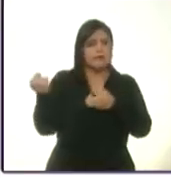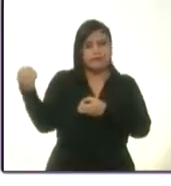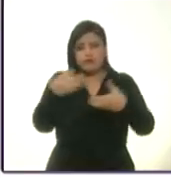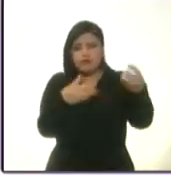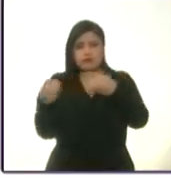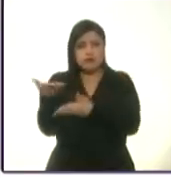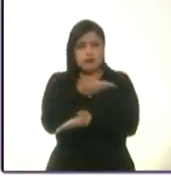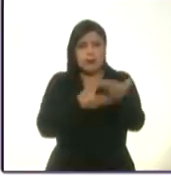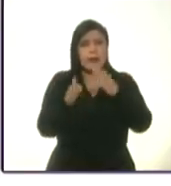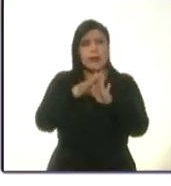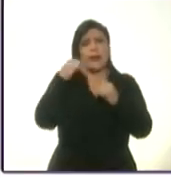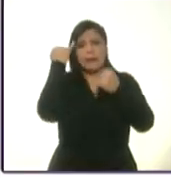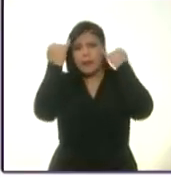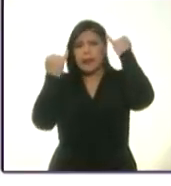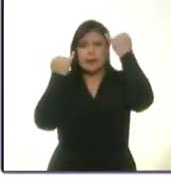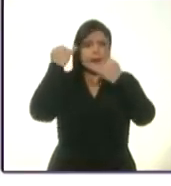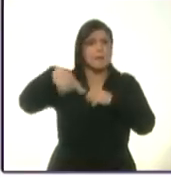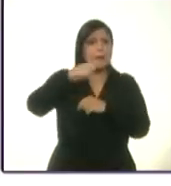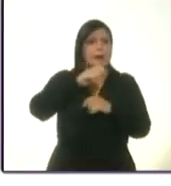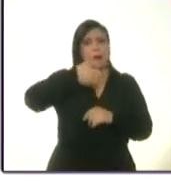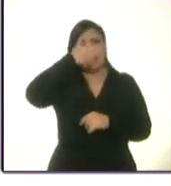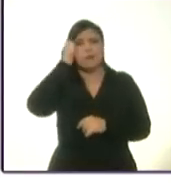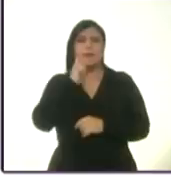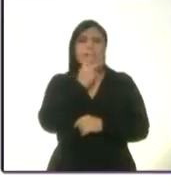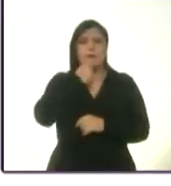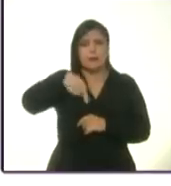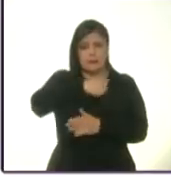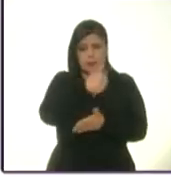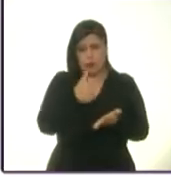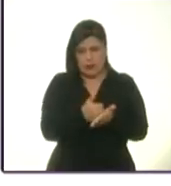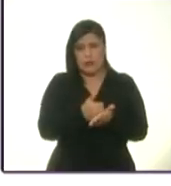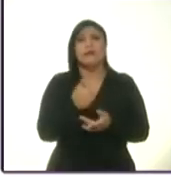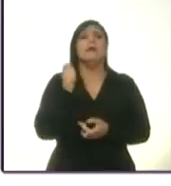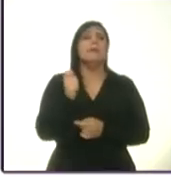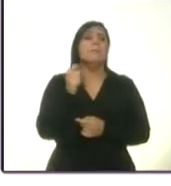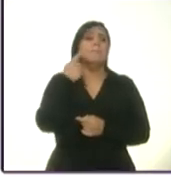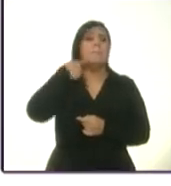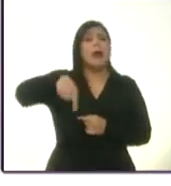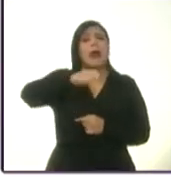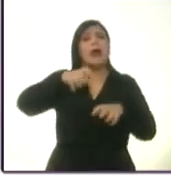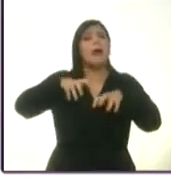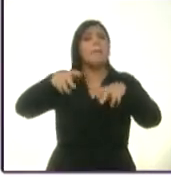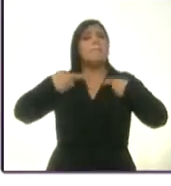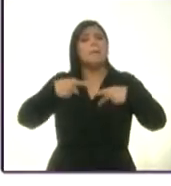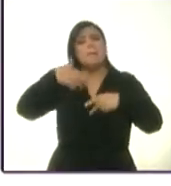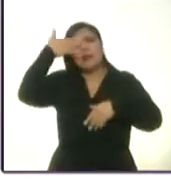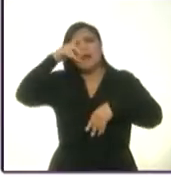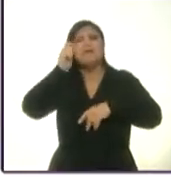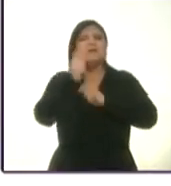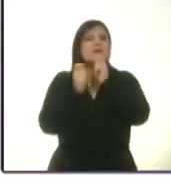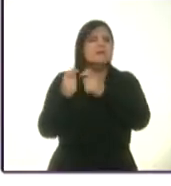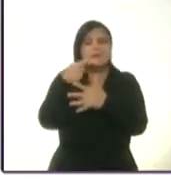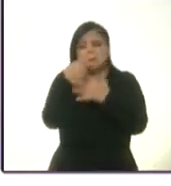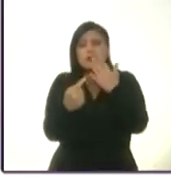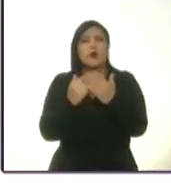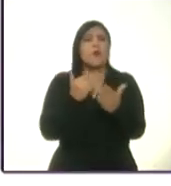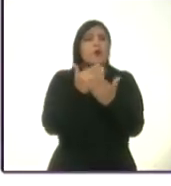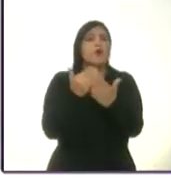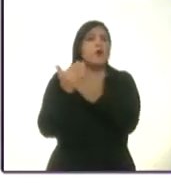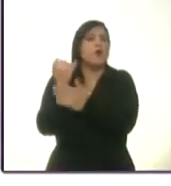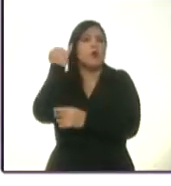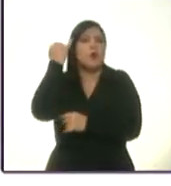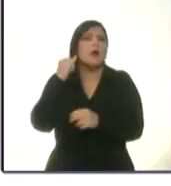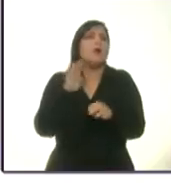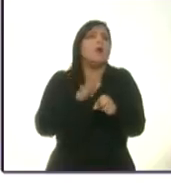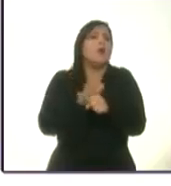entre candidatos y candidatos para que la ciudadanía conozca cómo realizarán las propuestas planteando